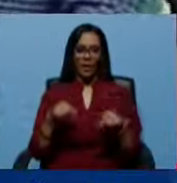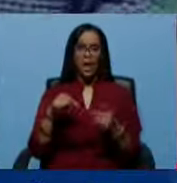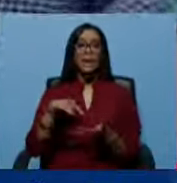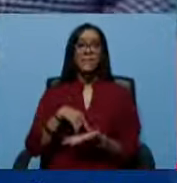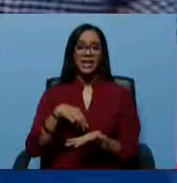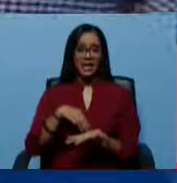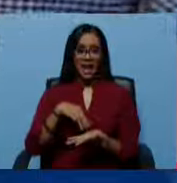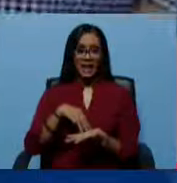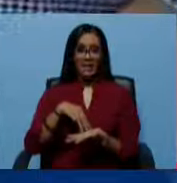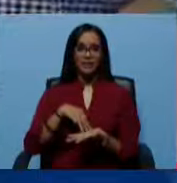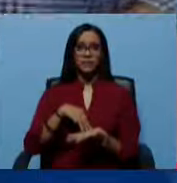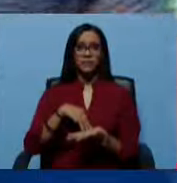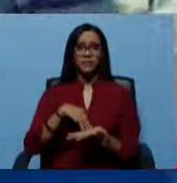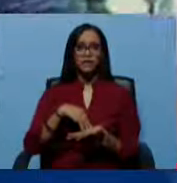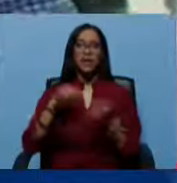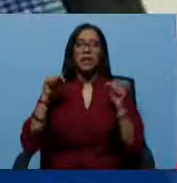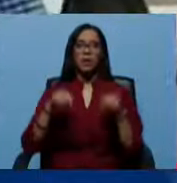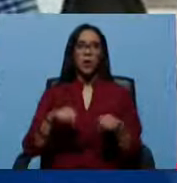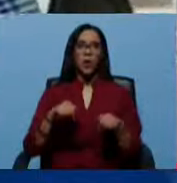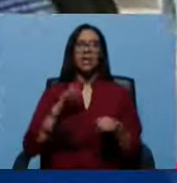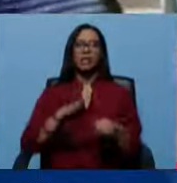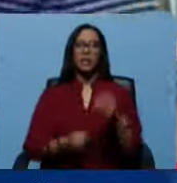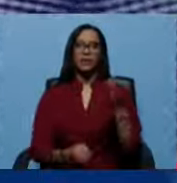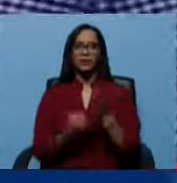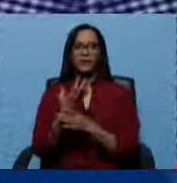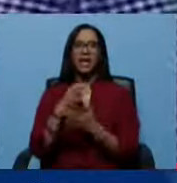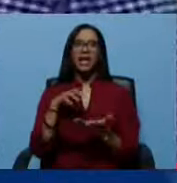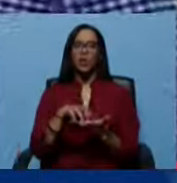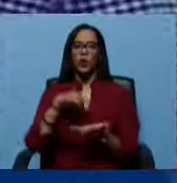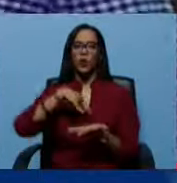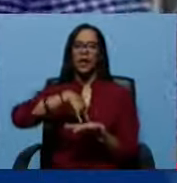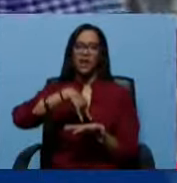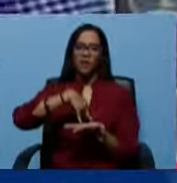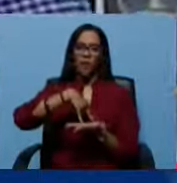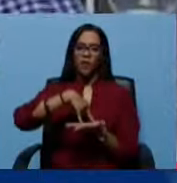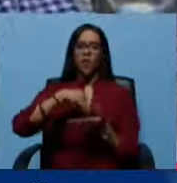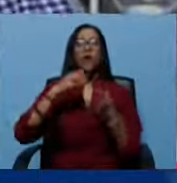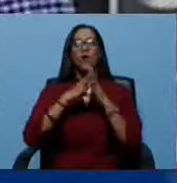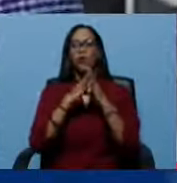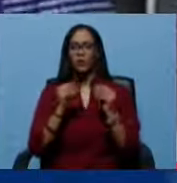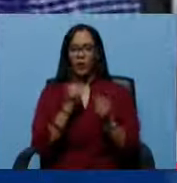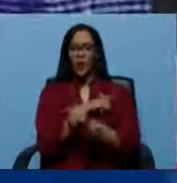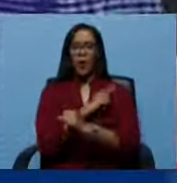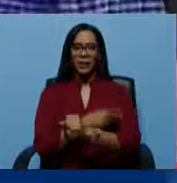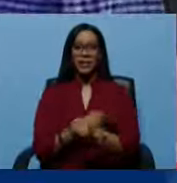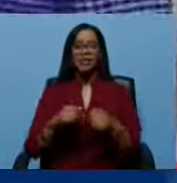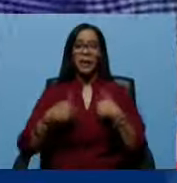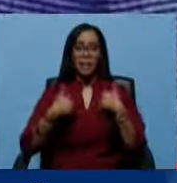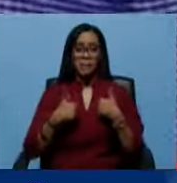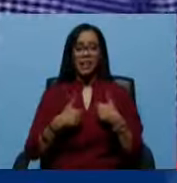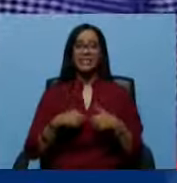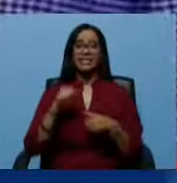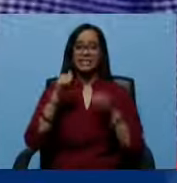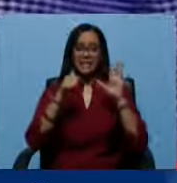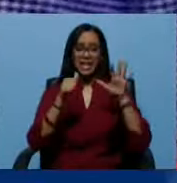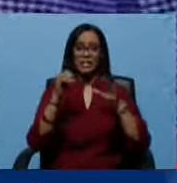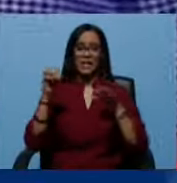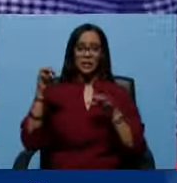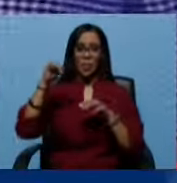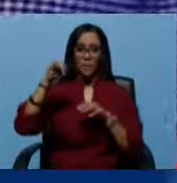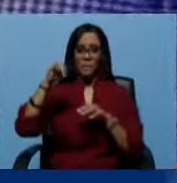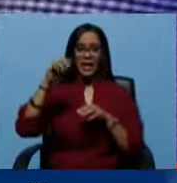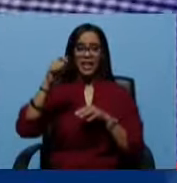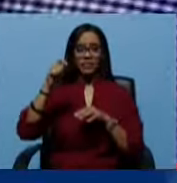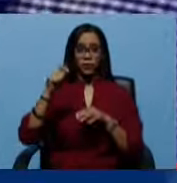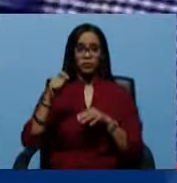Miranda y hoy estamos aperturando el Núcleo Carabobo con toda la potencialidad de más de 600 metros cuadrados, donde